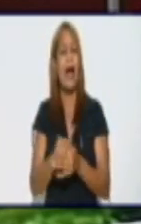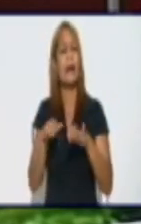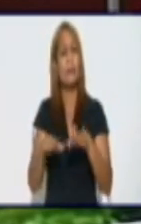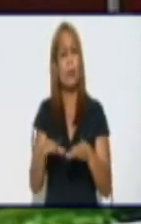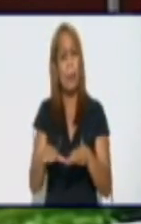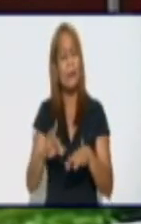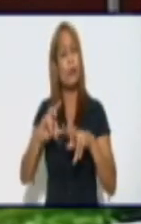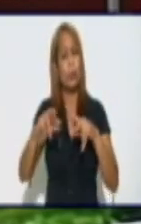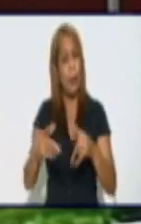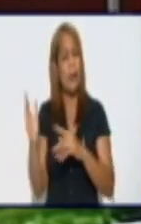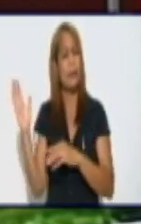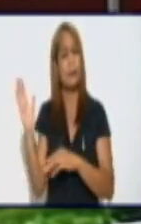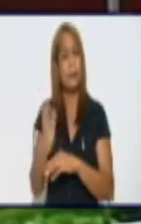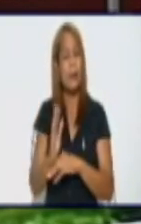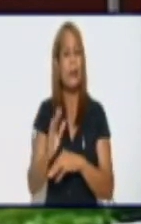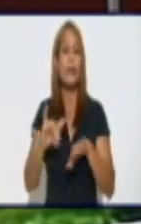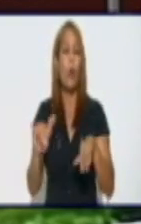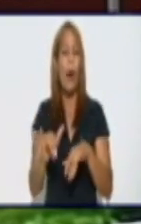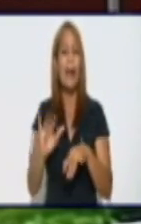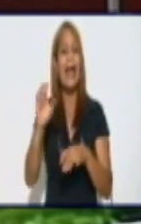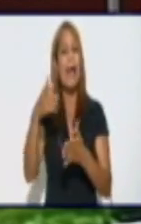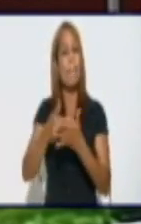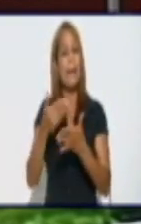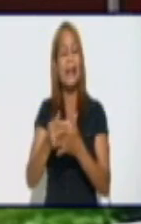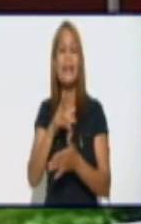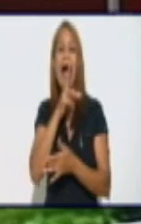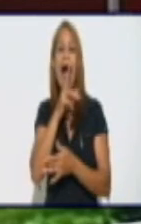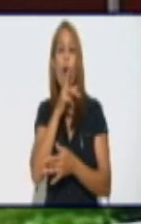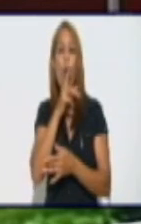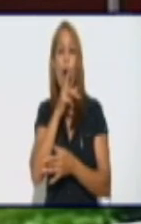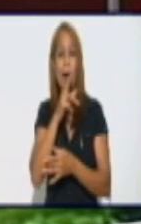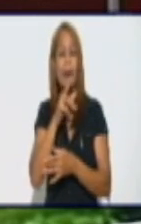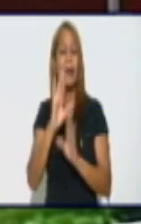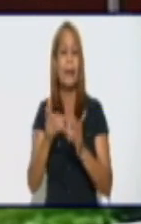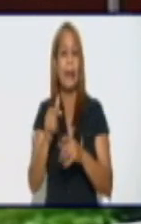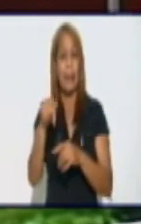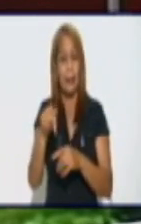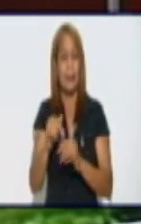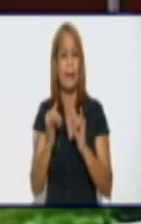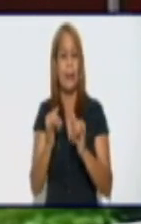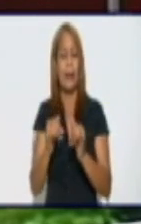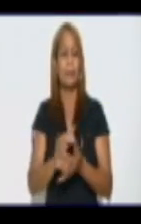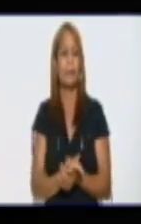al regreso acueducto y alcantarillado en el panel informativo de este día